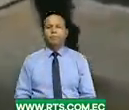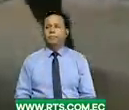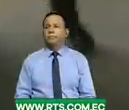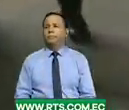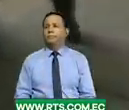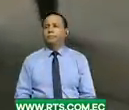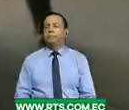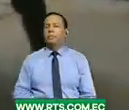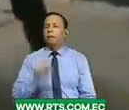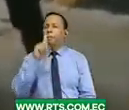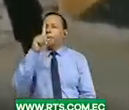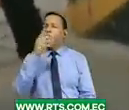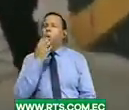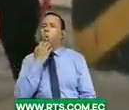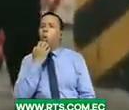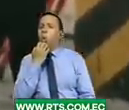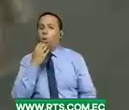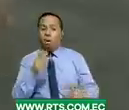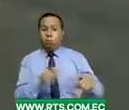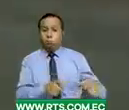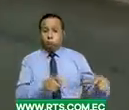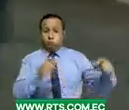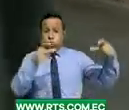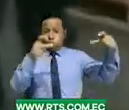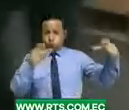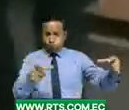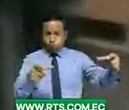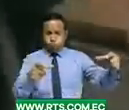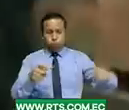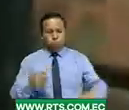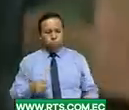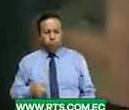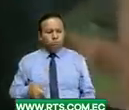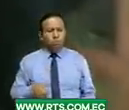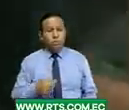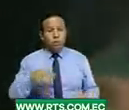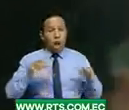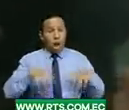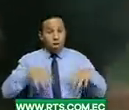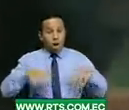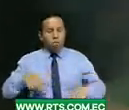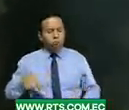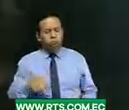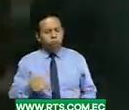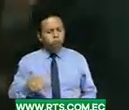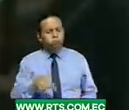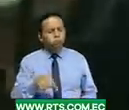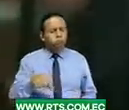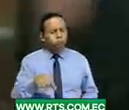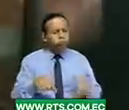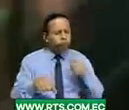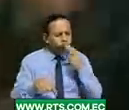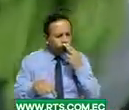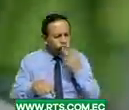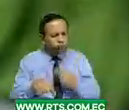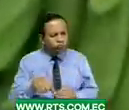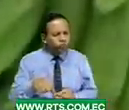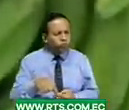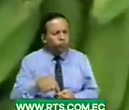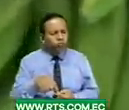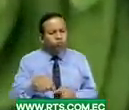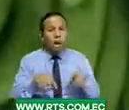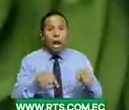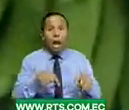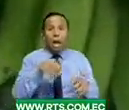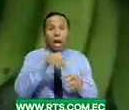El primer operativo se lo denominó Serenata 1. Fue el CANCICI quien dio la alerta que en este palet lleno con cajas de banano